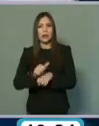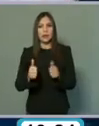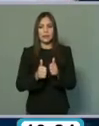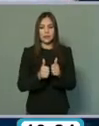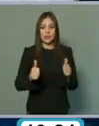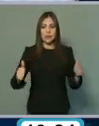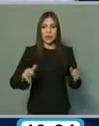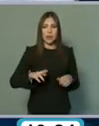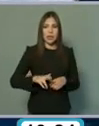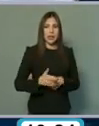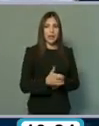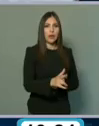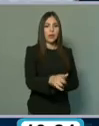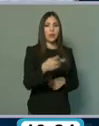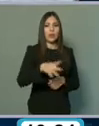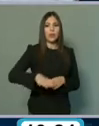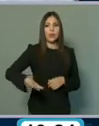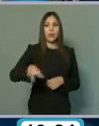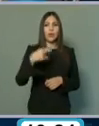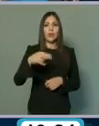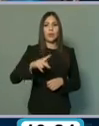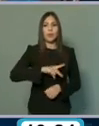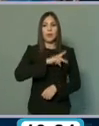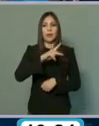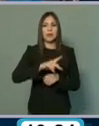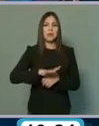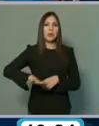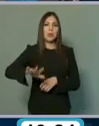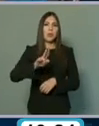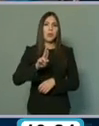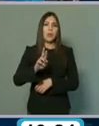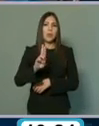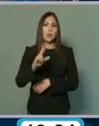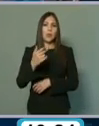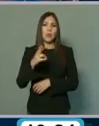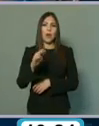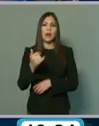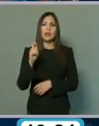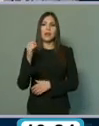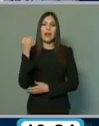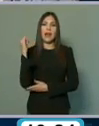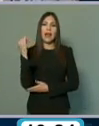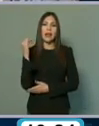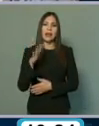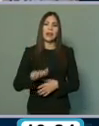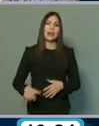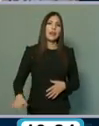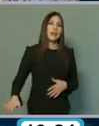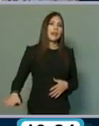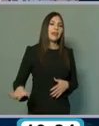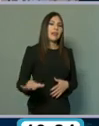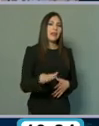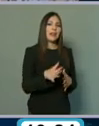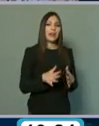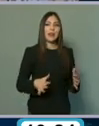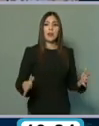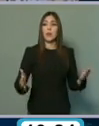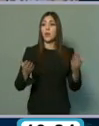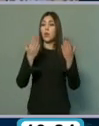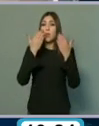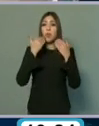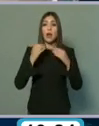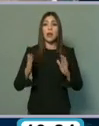río Uruguay, que le da nombre a nuestro país. Wow. Y Uruguay podemos decir que es un gran jardín. Uruguay es una gran pradera, no tenemos grandes